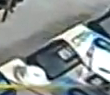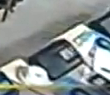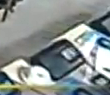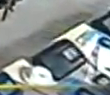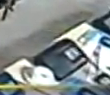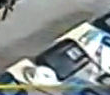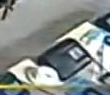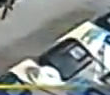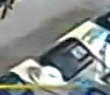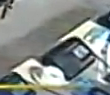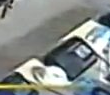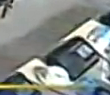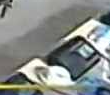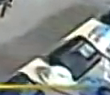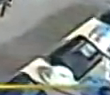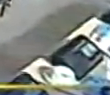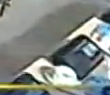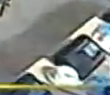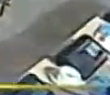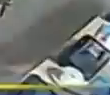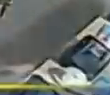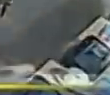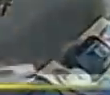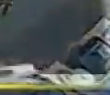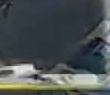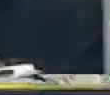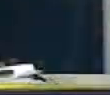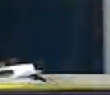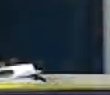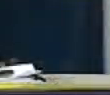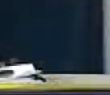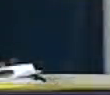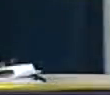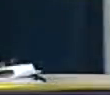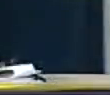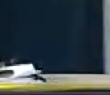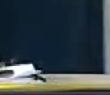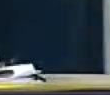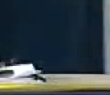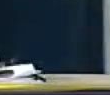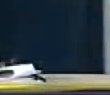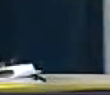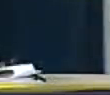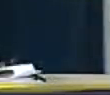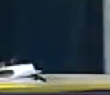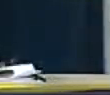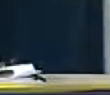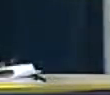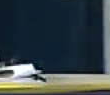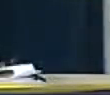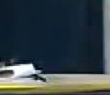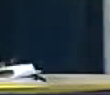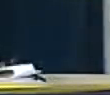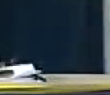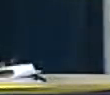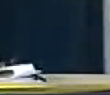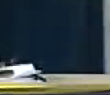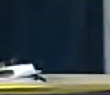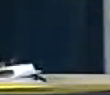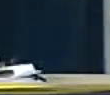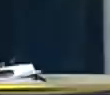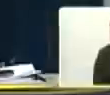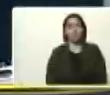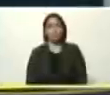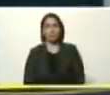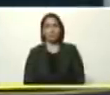vean que los venezolanos y venezolanas que nos están escuchando saquen sus propias conclusiones del